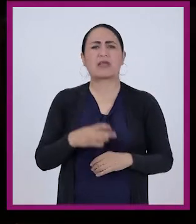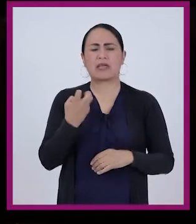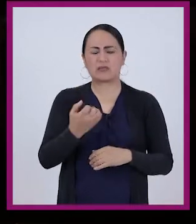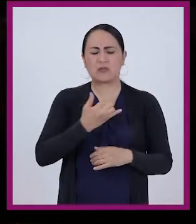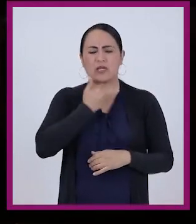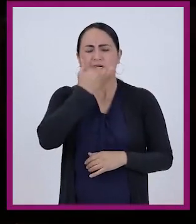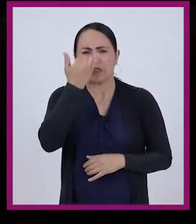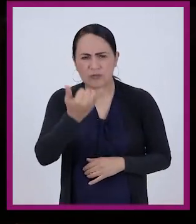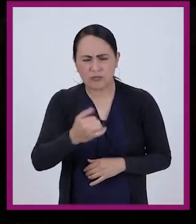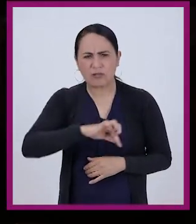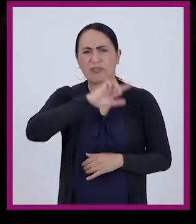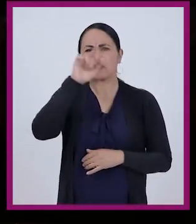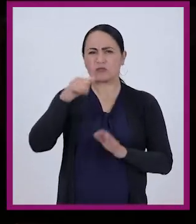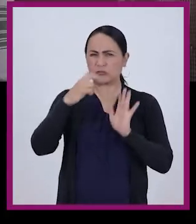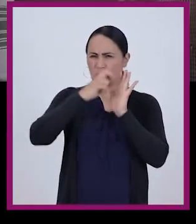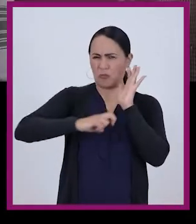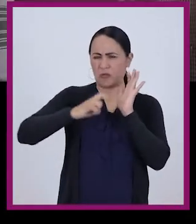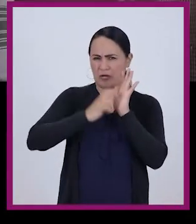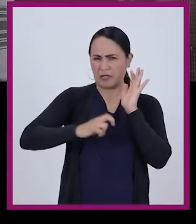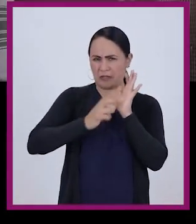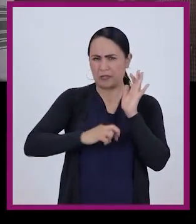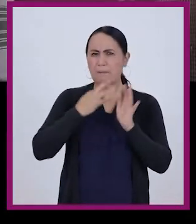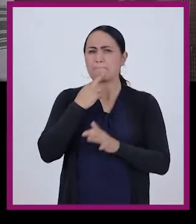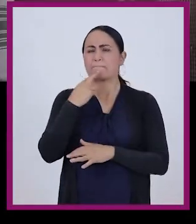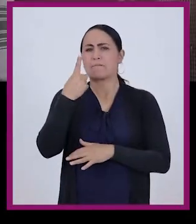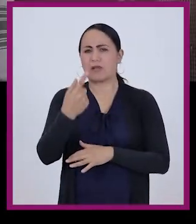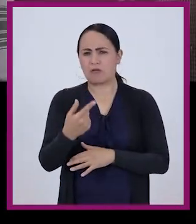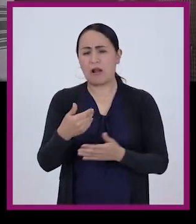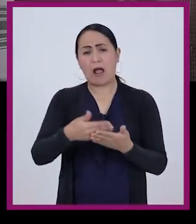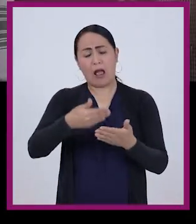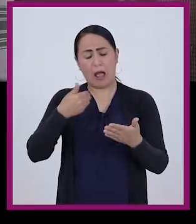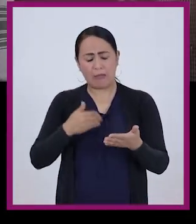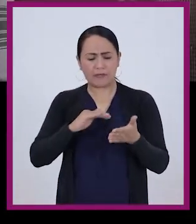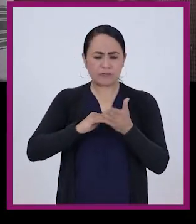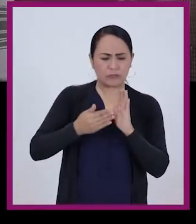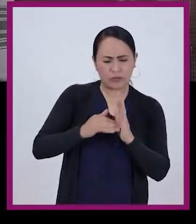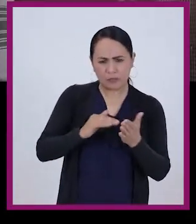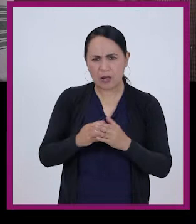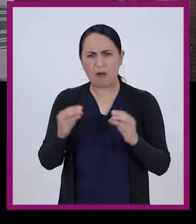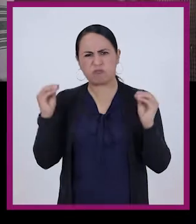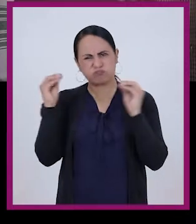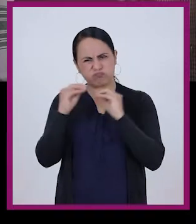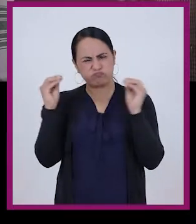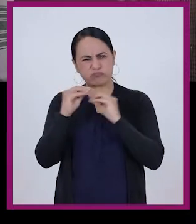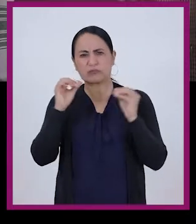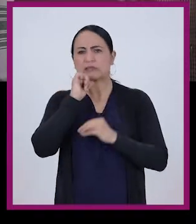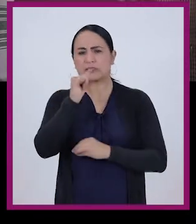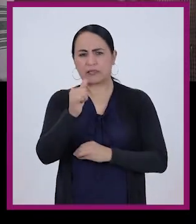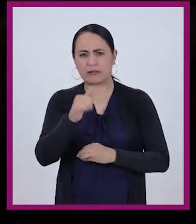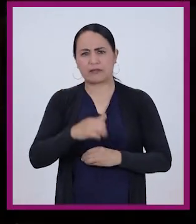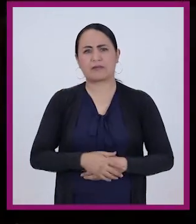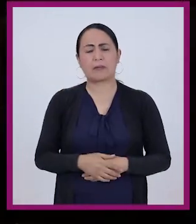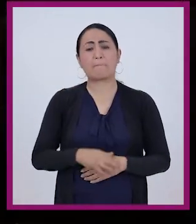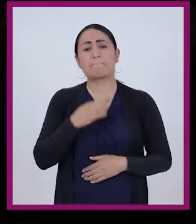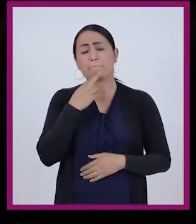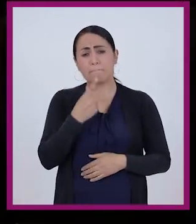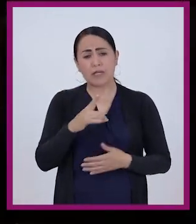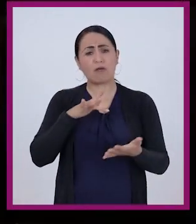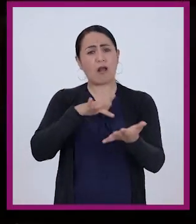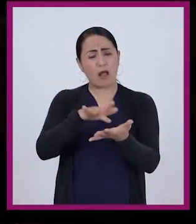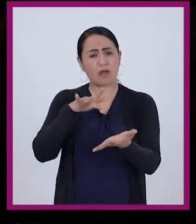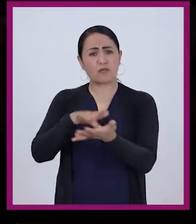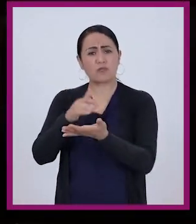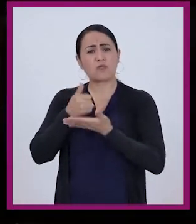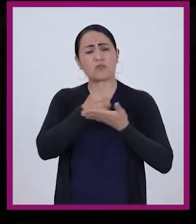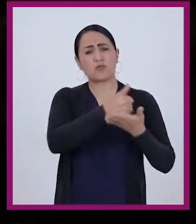Aprender de nuestros errores nos hace grandes. Y si buscamos estrategias, evitamos las confusiones, las peleas, los osos. Pero más importante